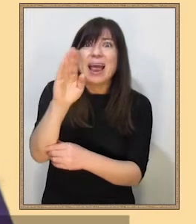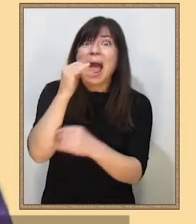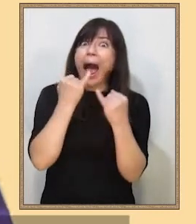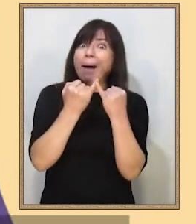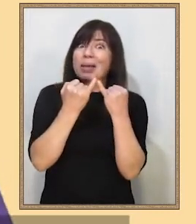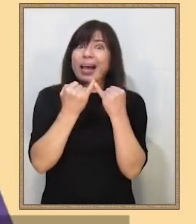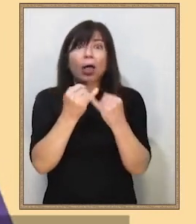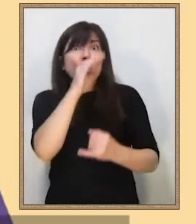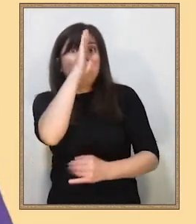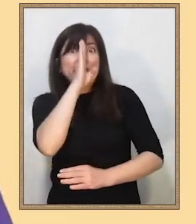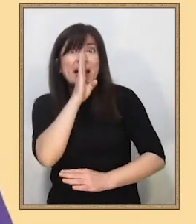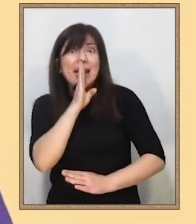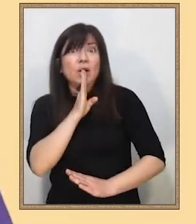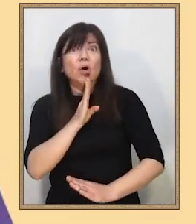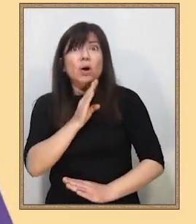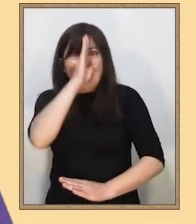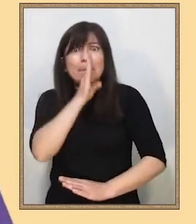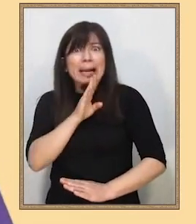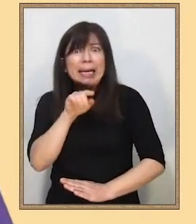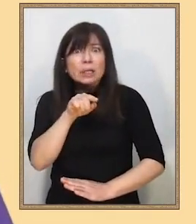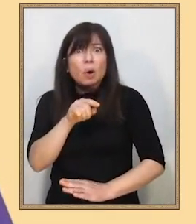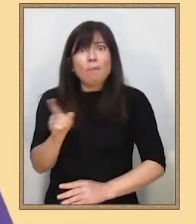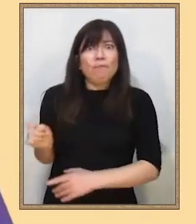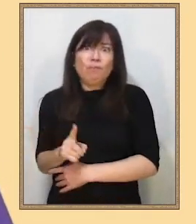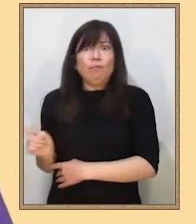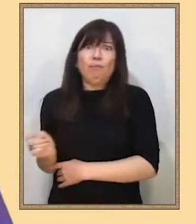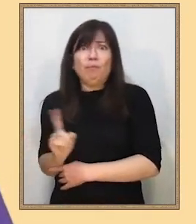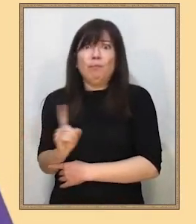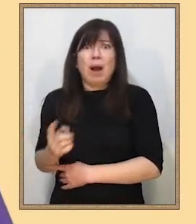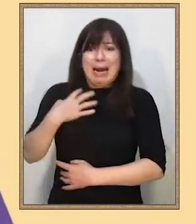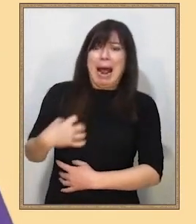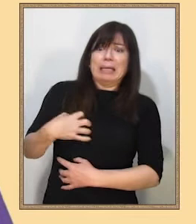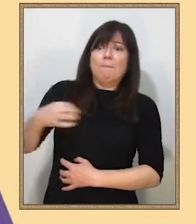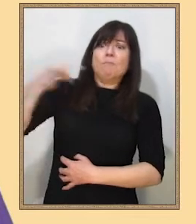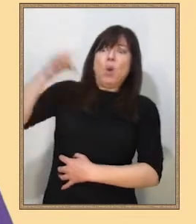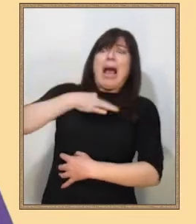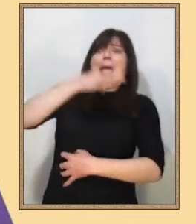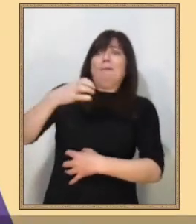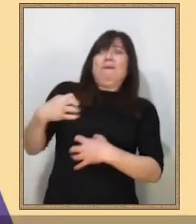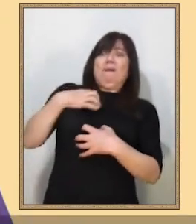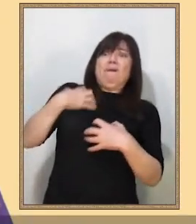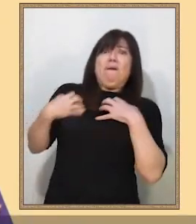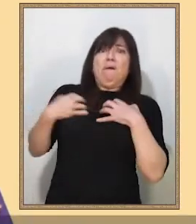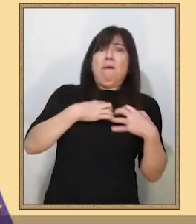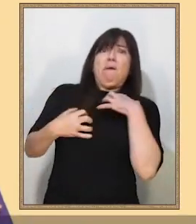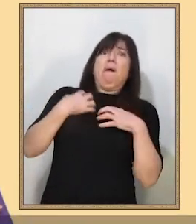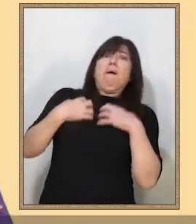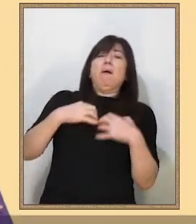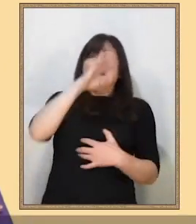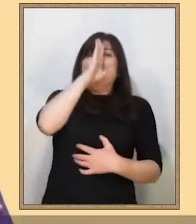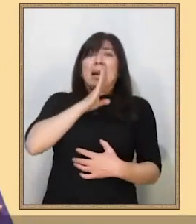amiga de un perro. Y este perrito se rasca una pulga. Y este perrito